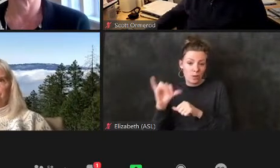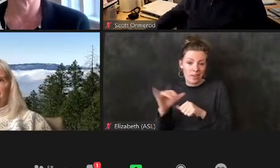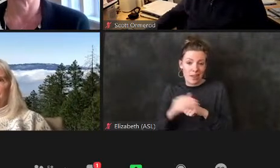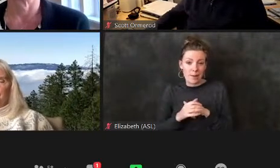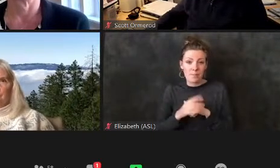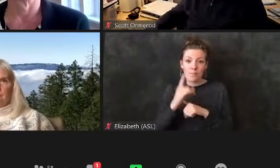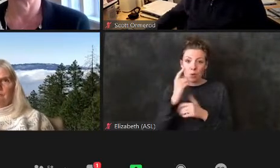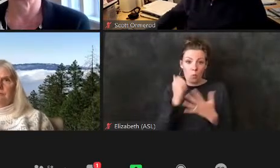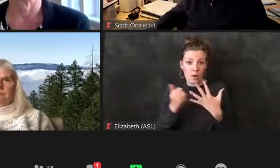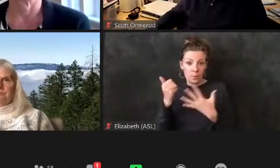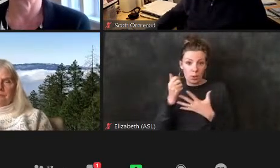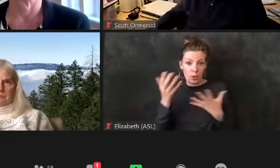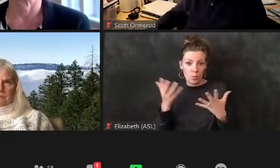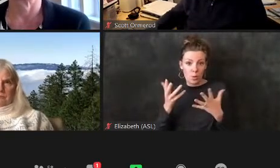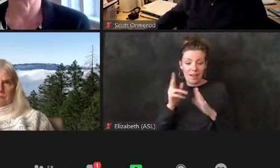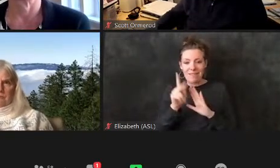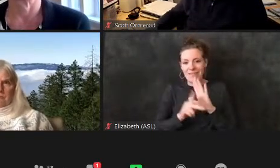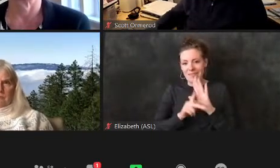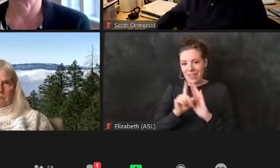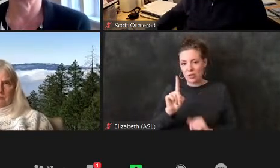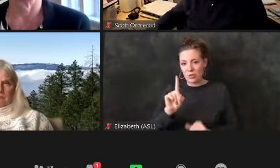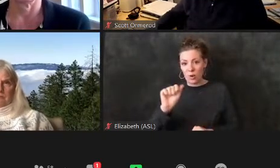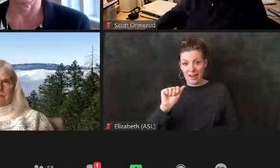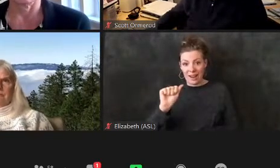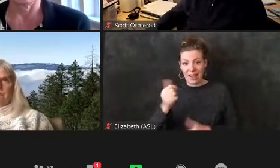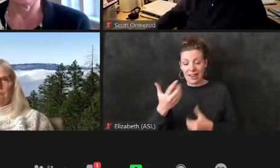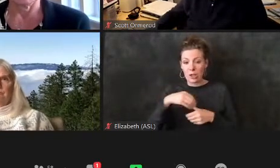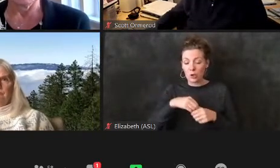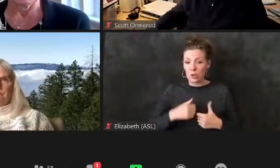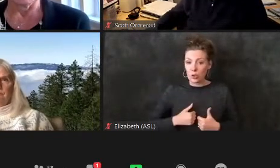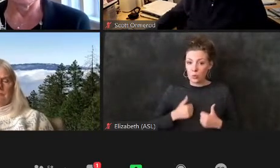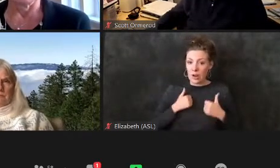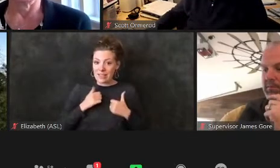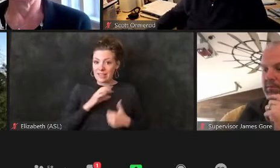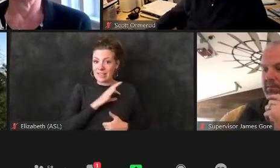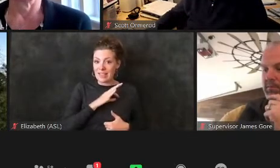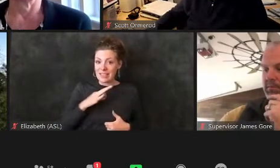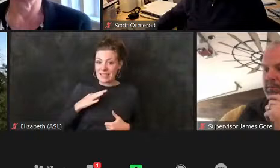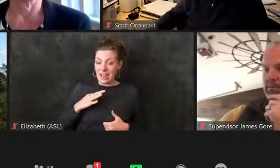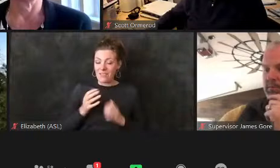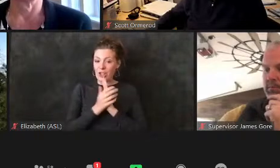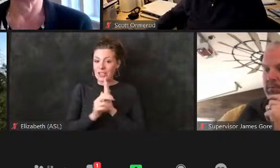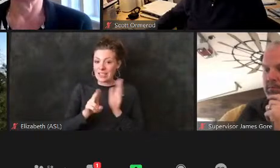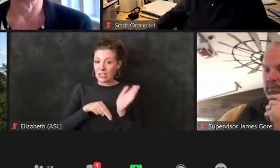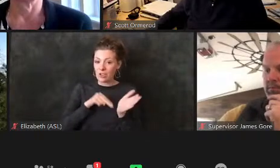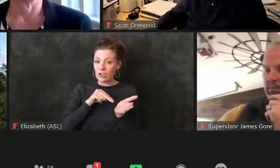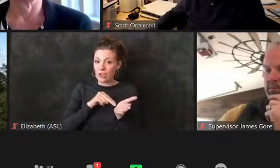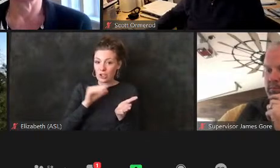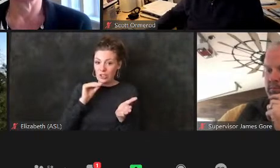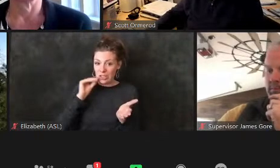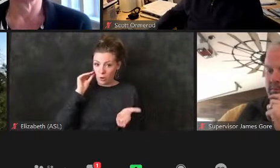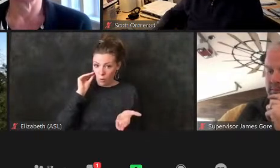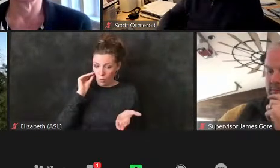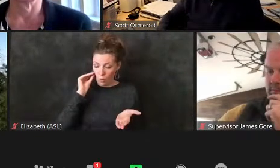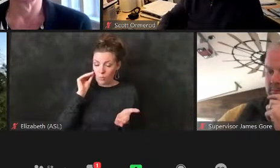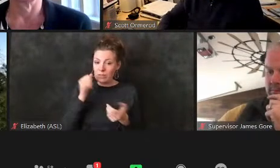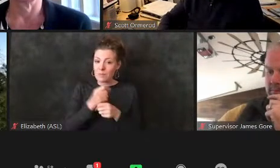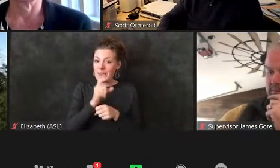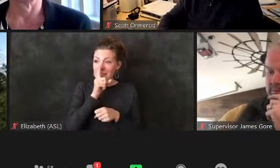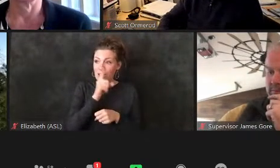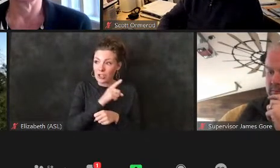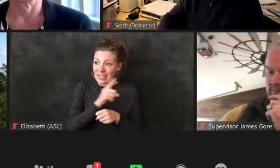en ese camino donde estamos vacunando a todos. La prioridad es la fase A, ¿verdad? De dar